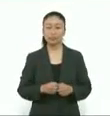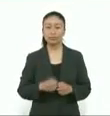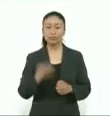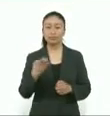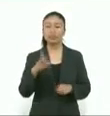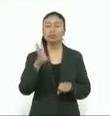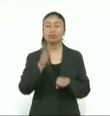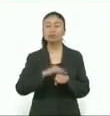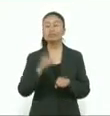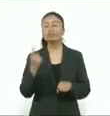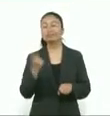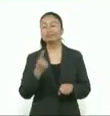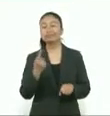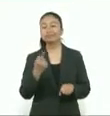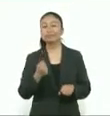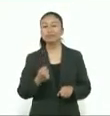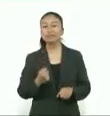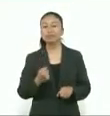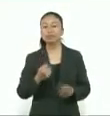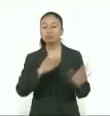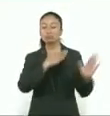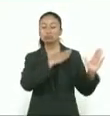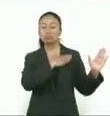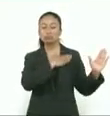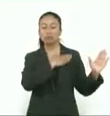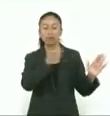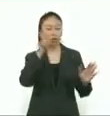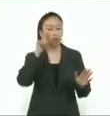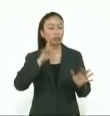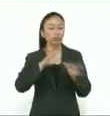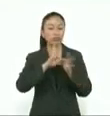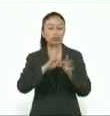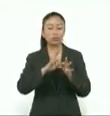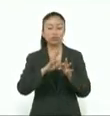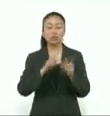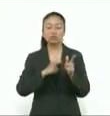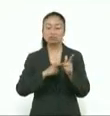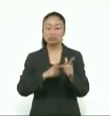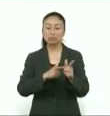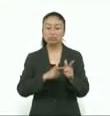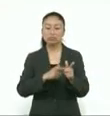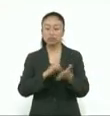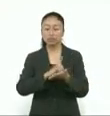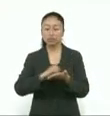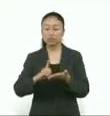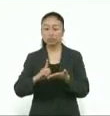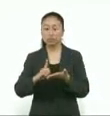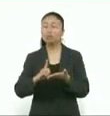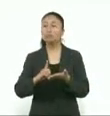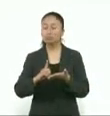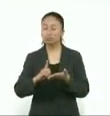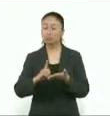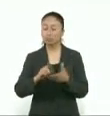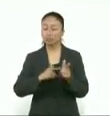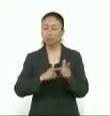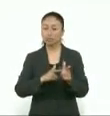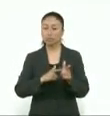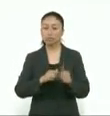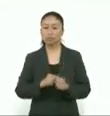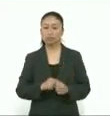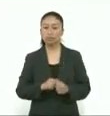reafirmar nuestro compromiso con las mujeres y con nuestros derechos. En